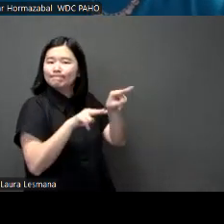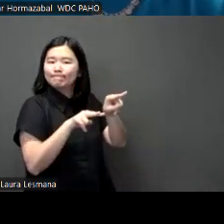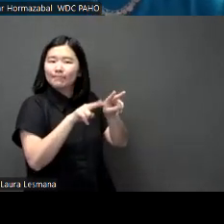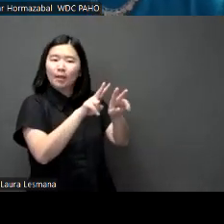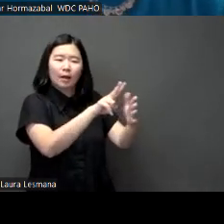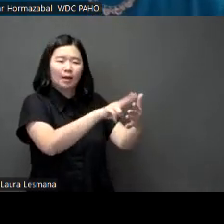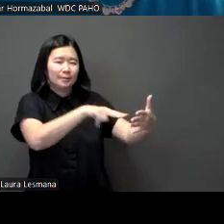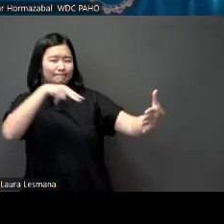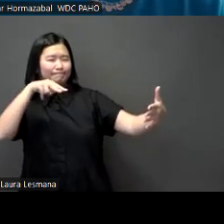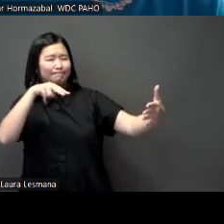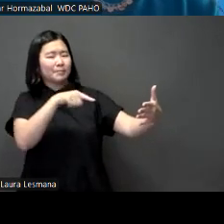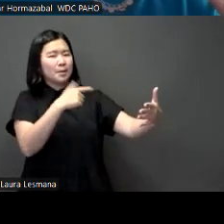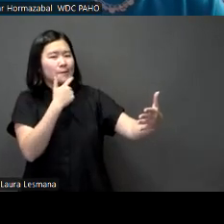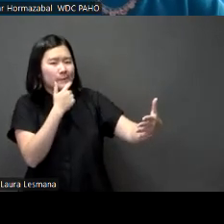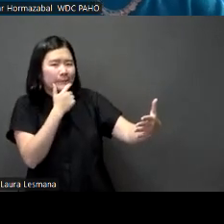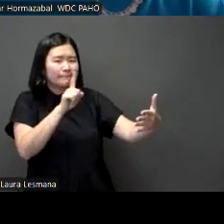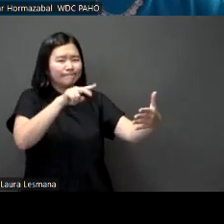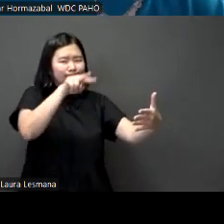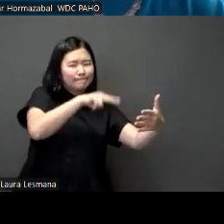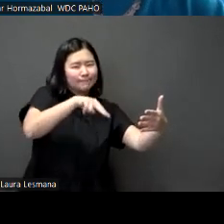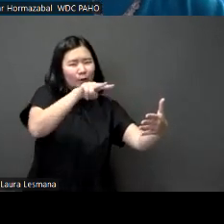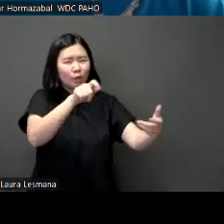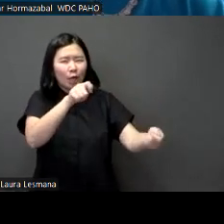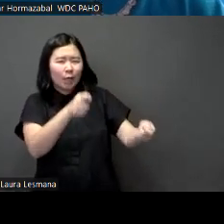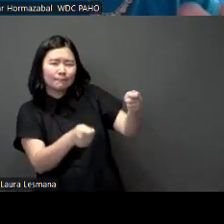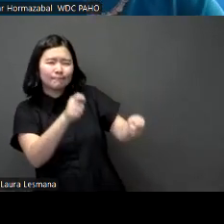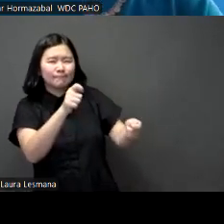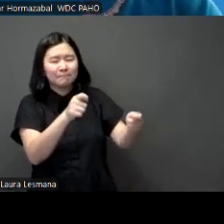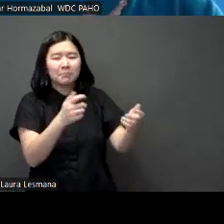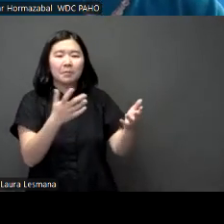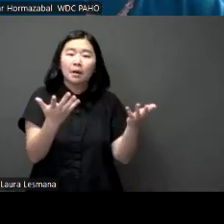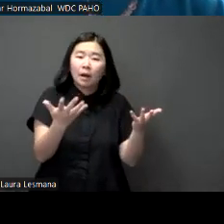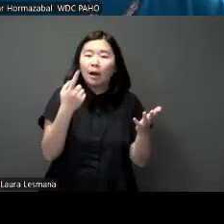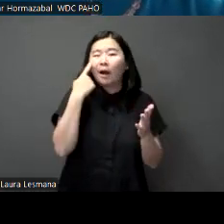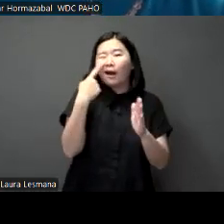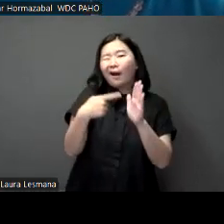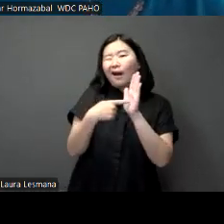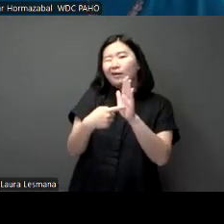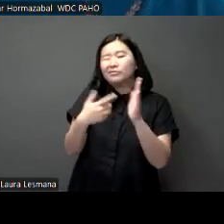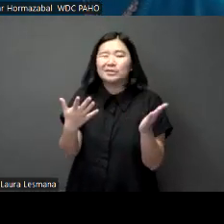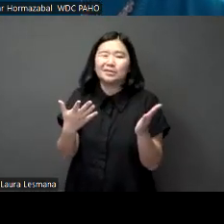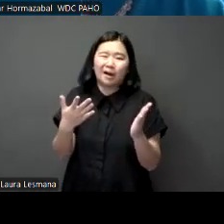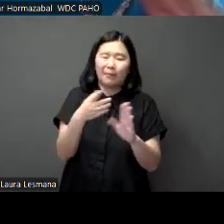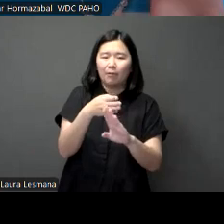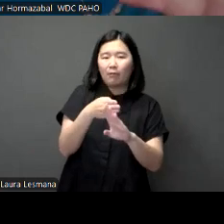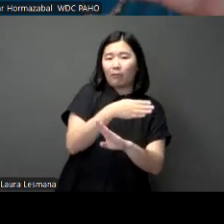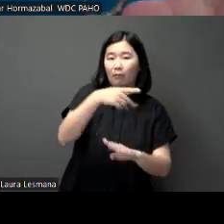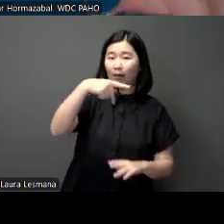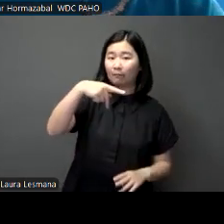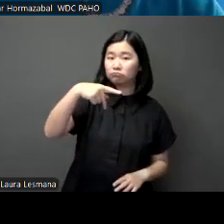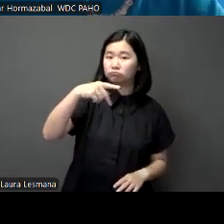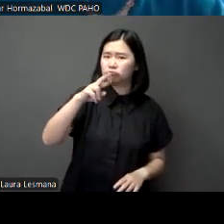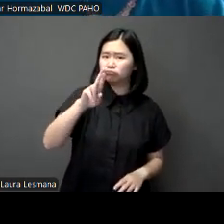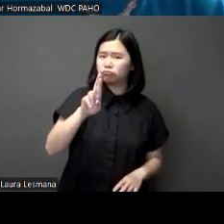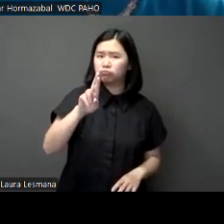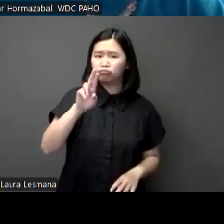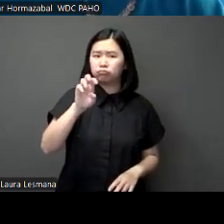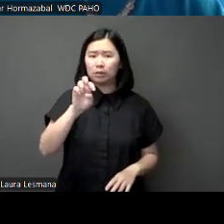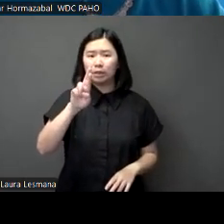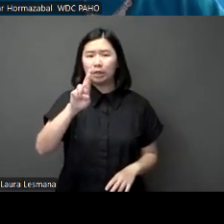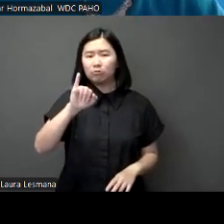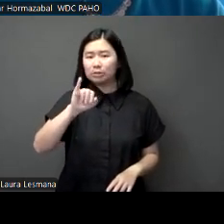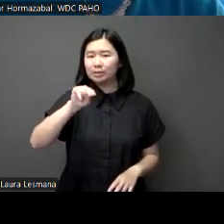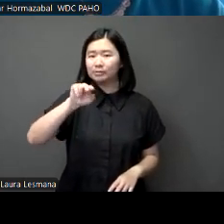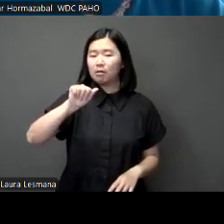tuberculosis estaba centrado en los procesos de migración, ¿no? O como en el tema de obesidad infantil y actividad física, que fueron 2 estrategias, que no